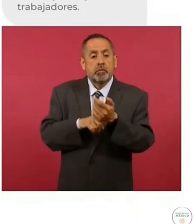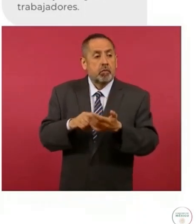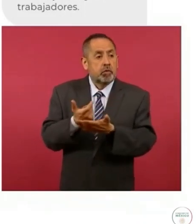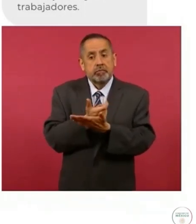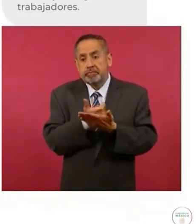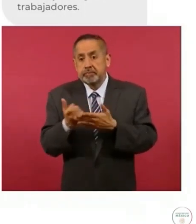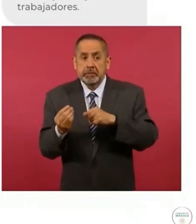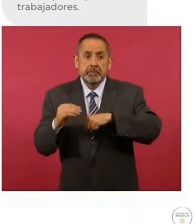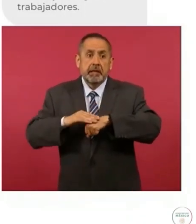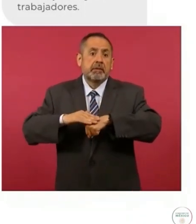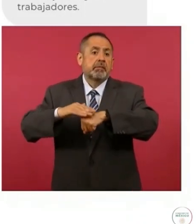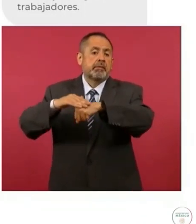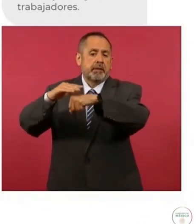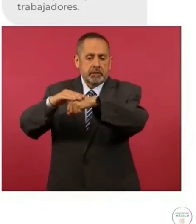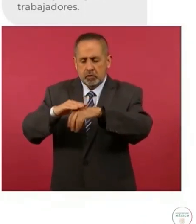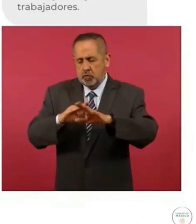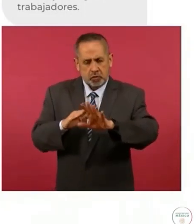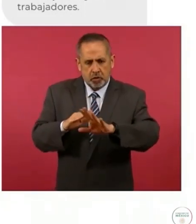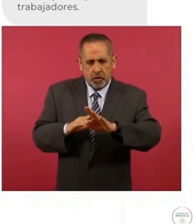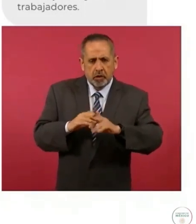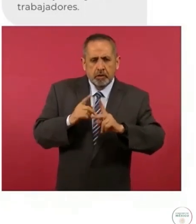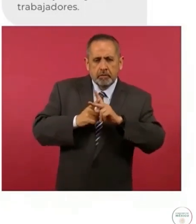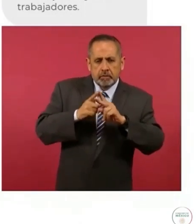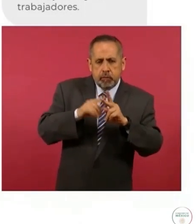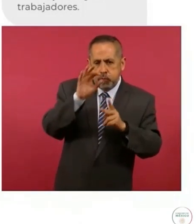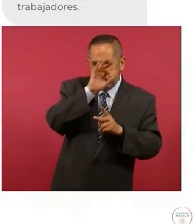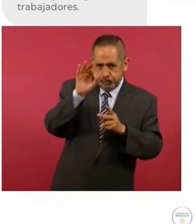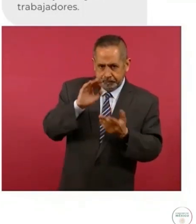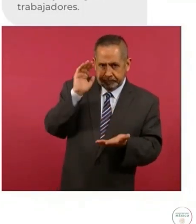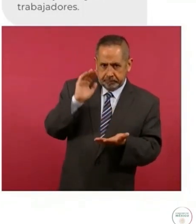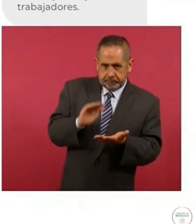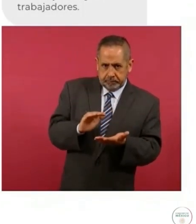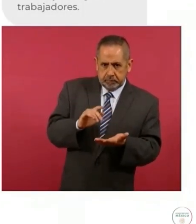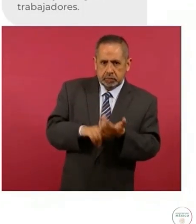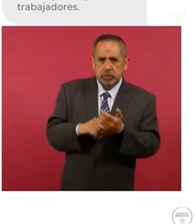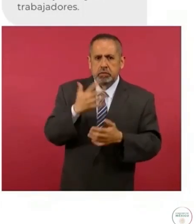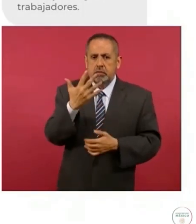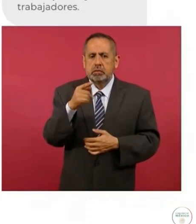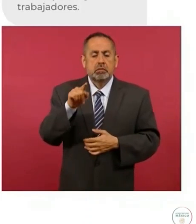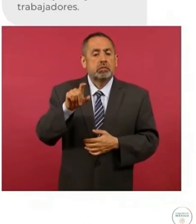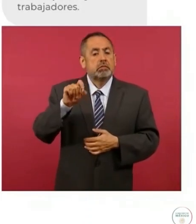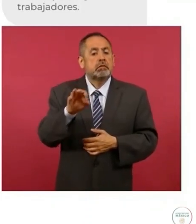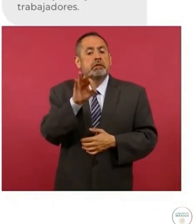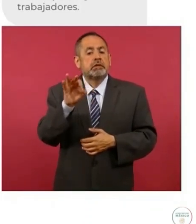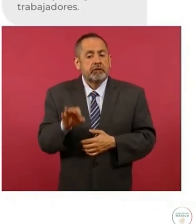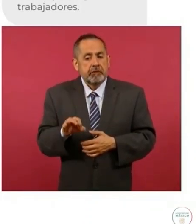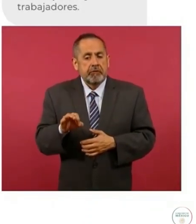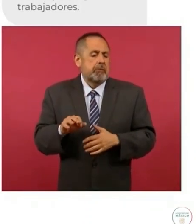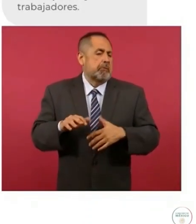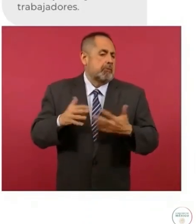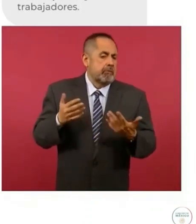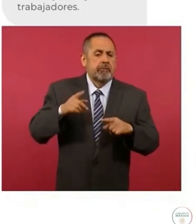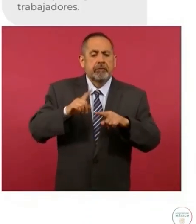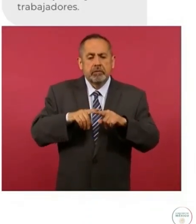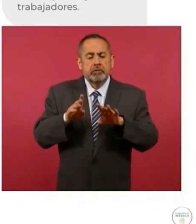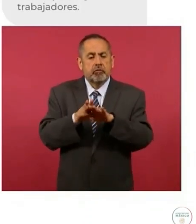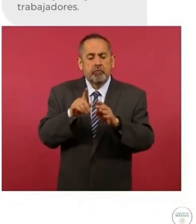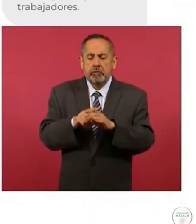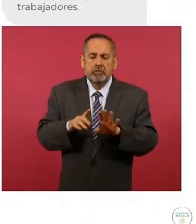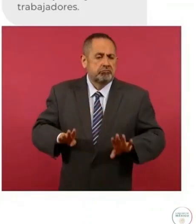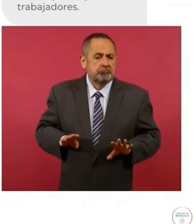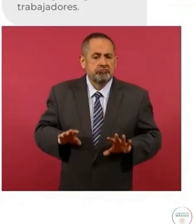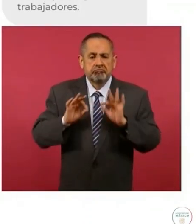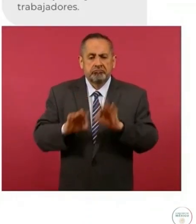con la inflación, se hizo una tasa menor. Se aplicó este año 5.20%, lo que implicó un beneficio